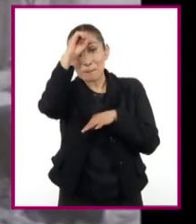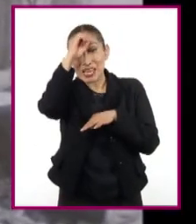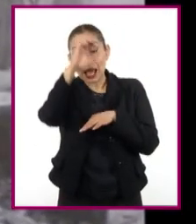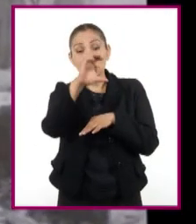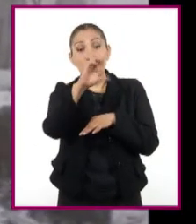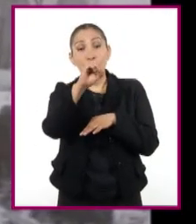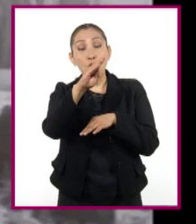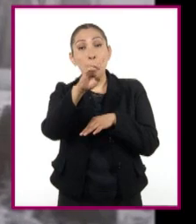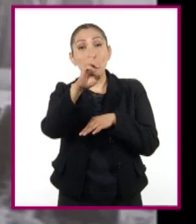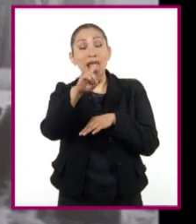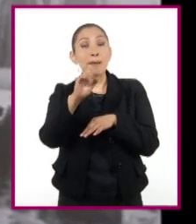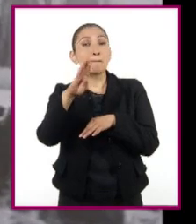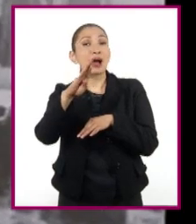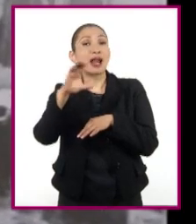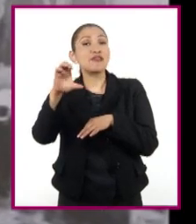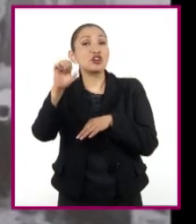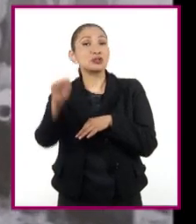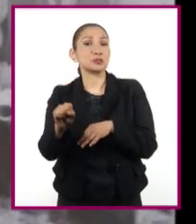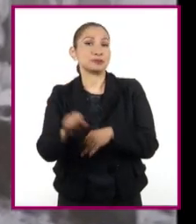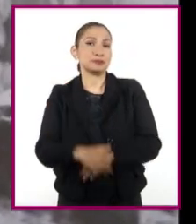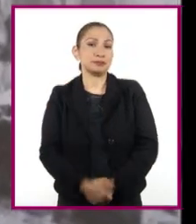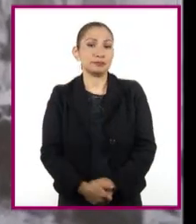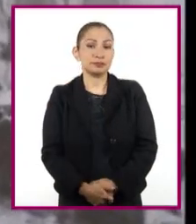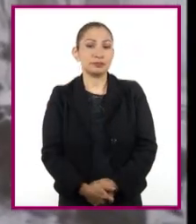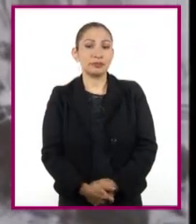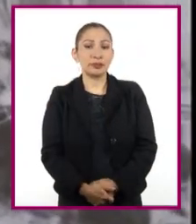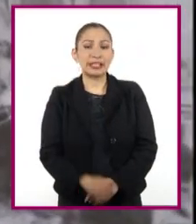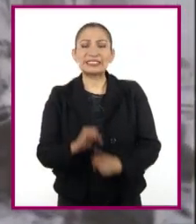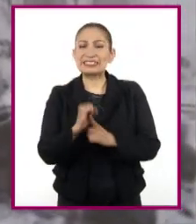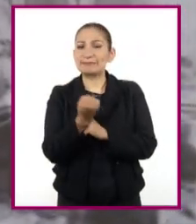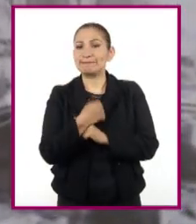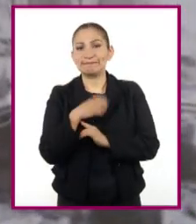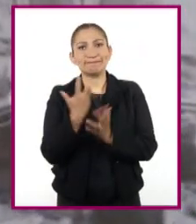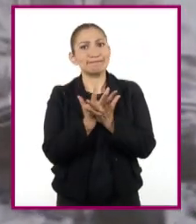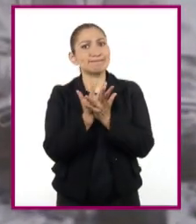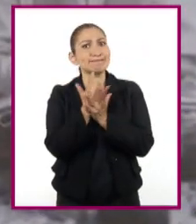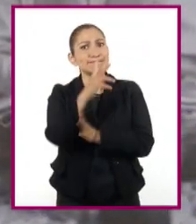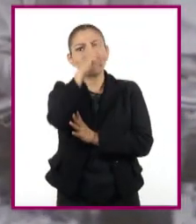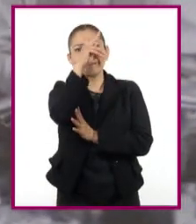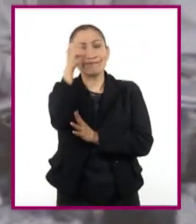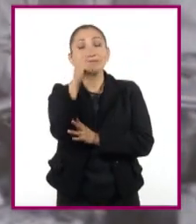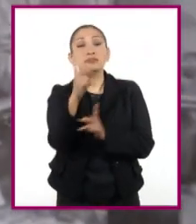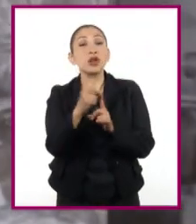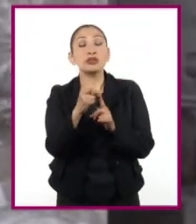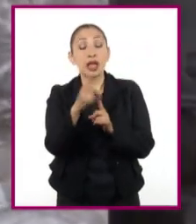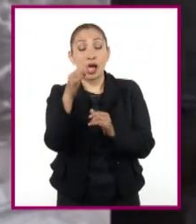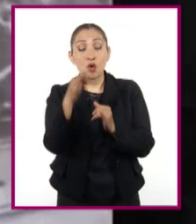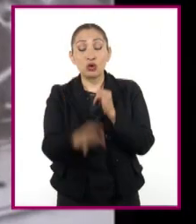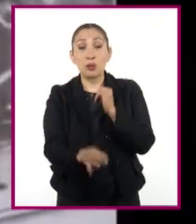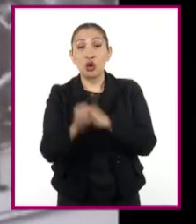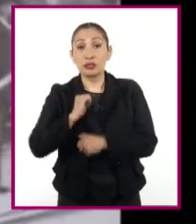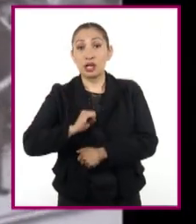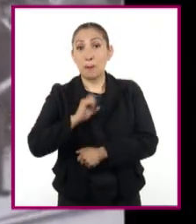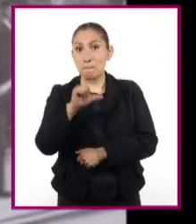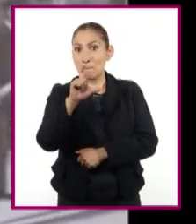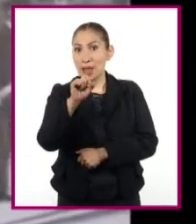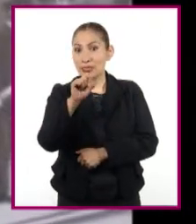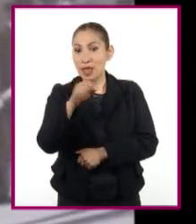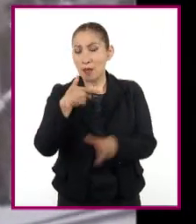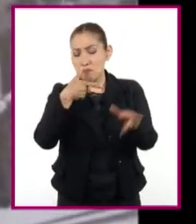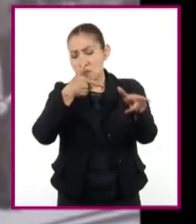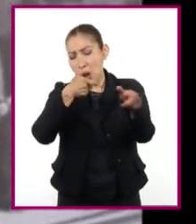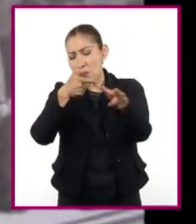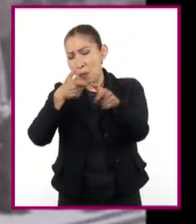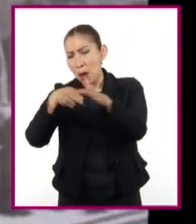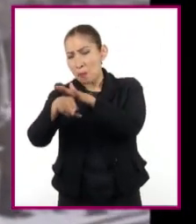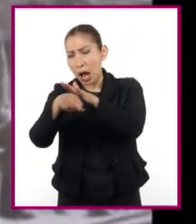de cobre en Baja California Sur. La situación más grave tuvo lugar a fines del siglo XX. La